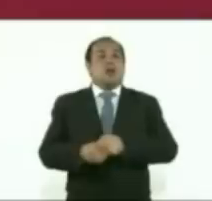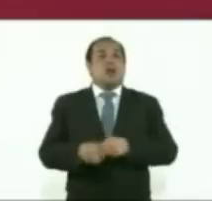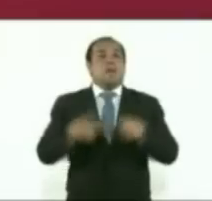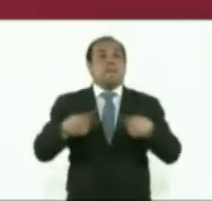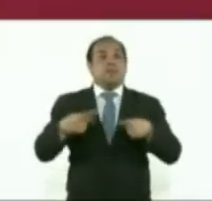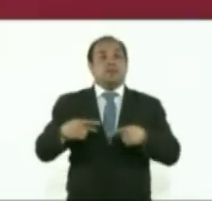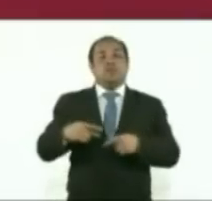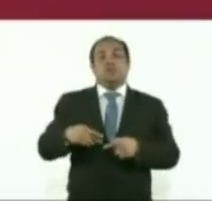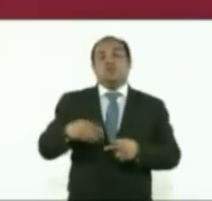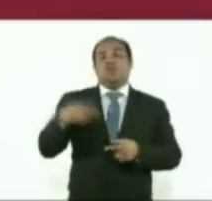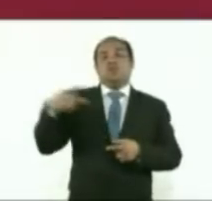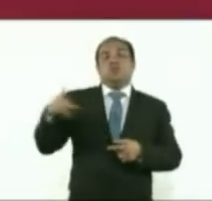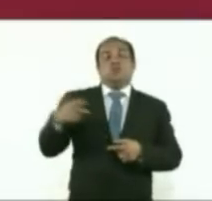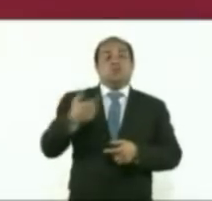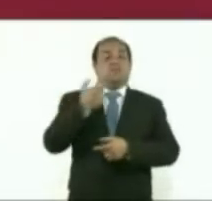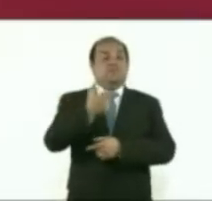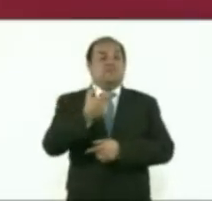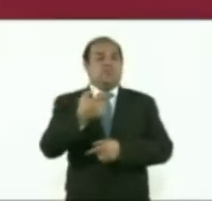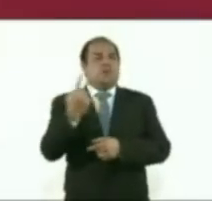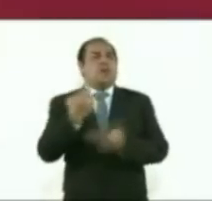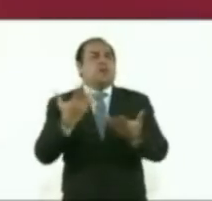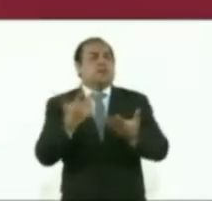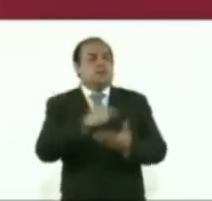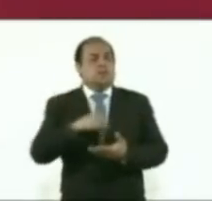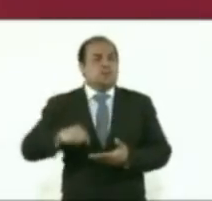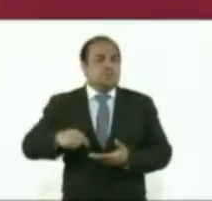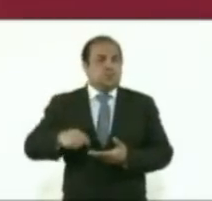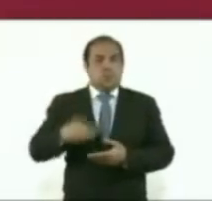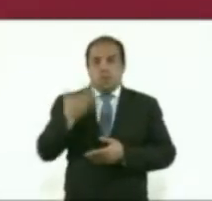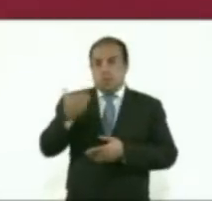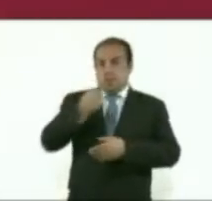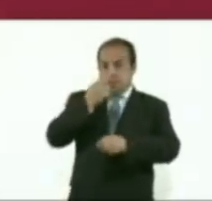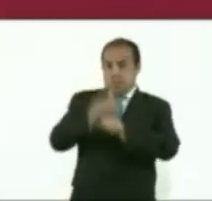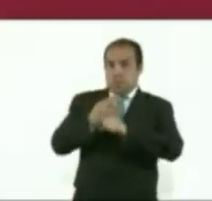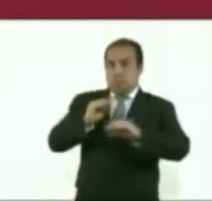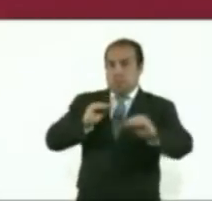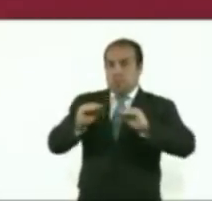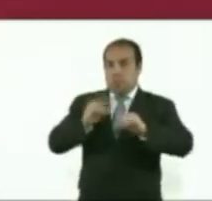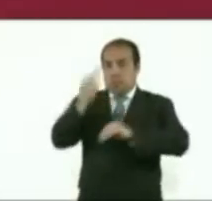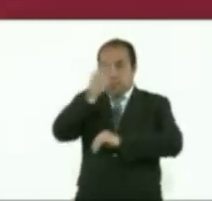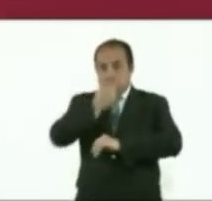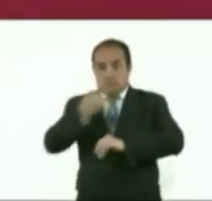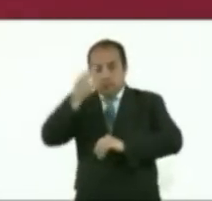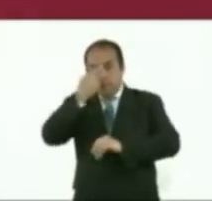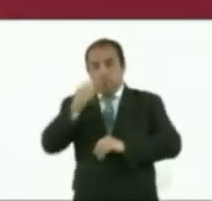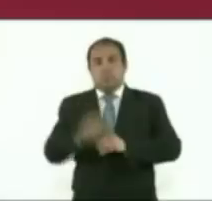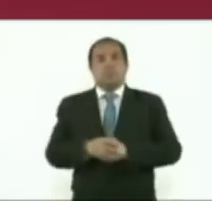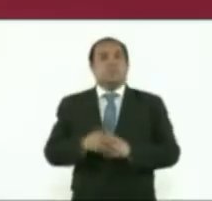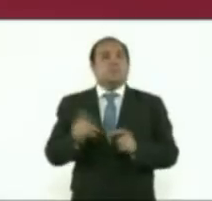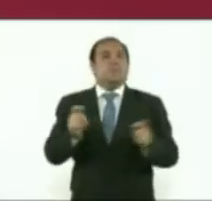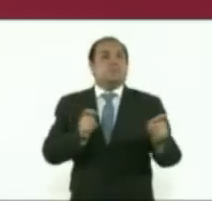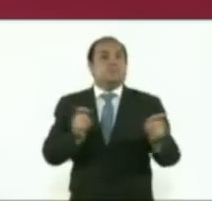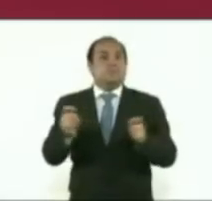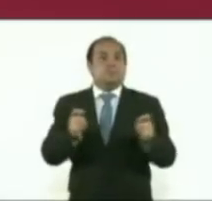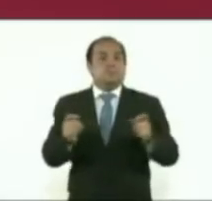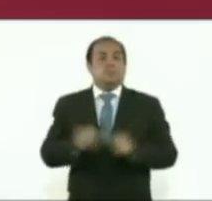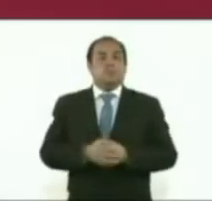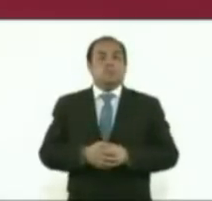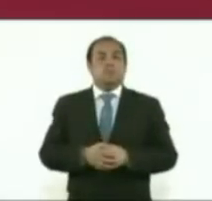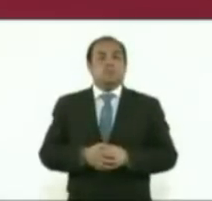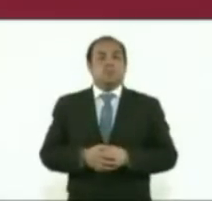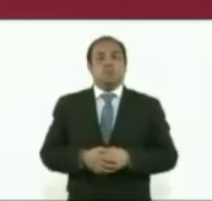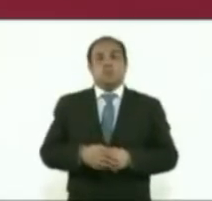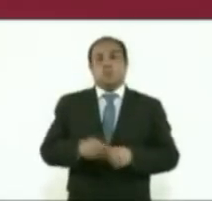que estamos haciendo le pedí al secretario de movilidad que revisara la regulación en estos